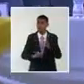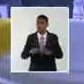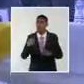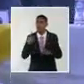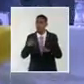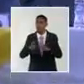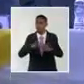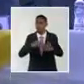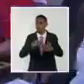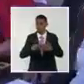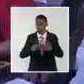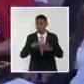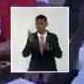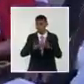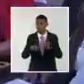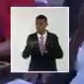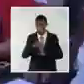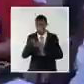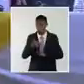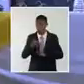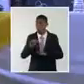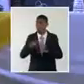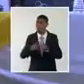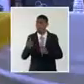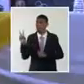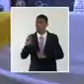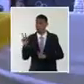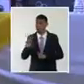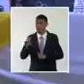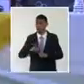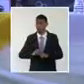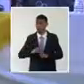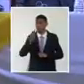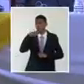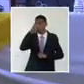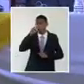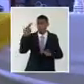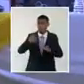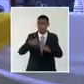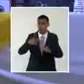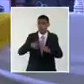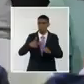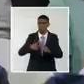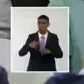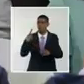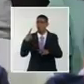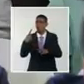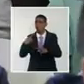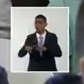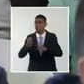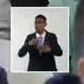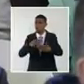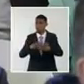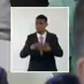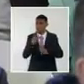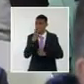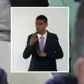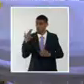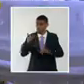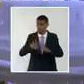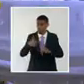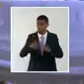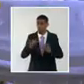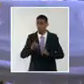Joint Stock Company, el de la Unión de Cuba Petróleo CUPET y la Corporación Petro Vietnam, y el memorando entre